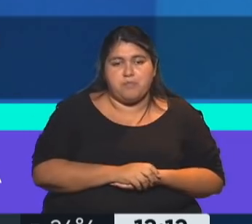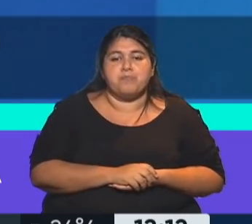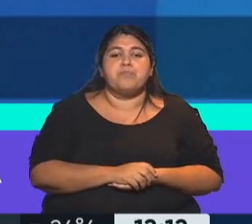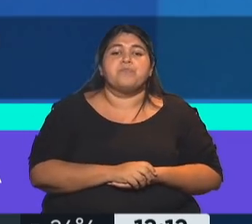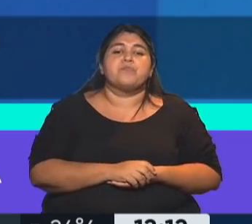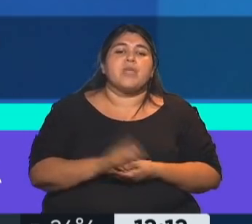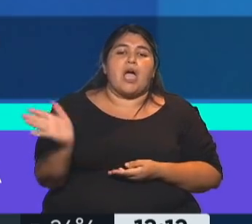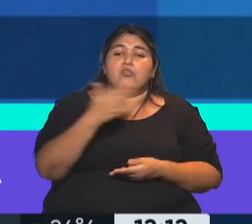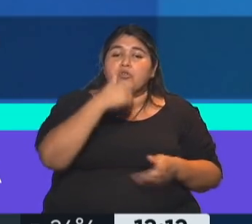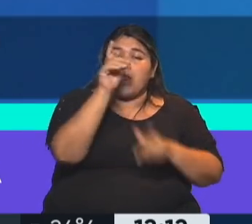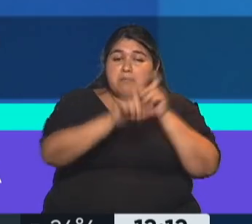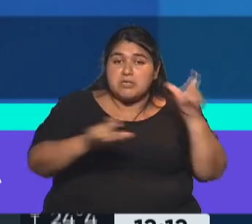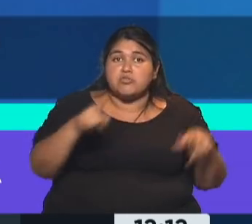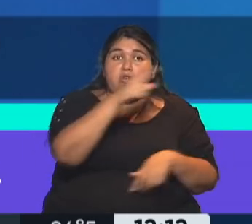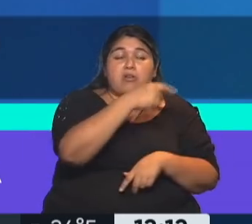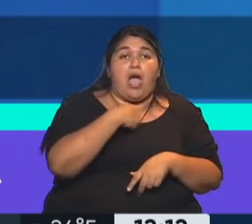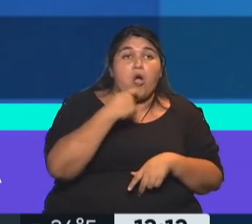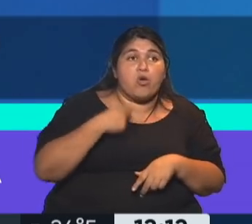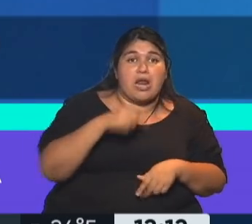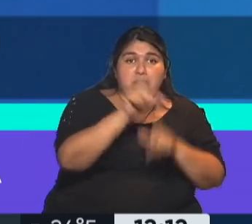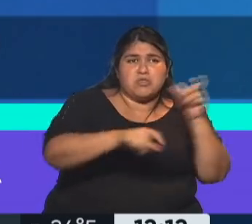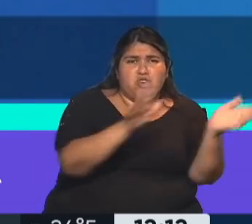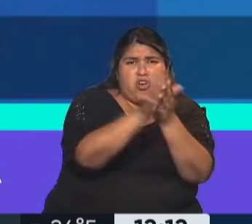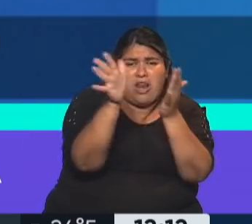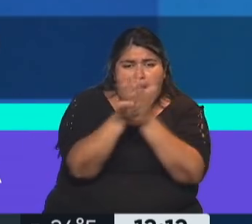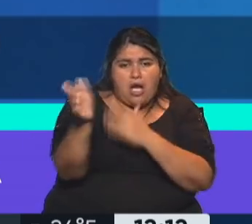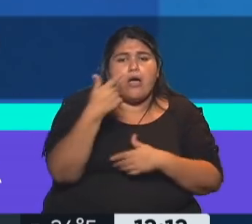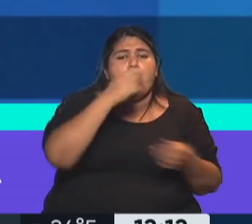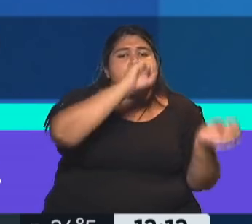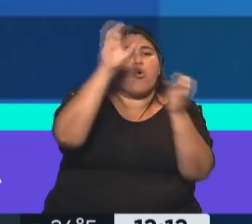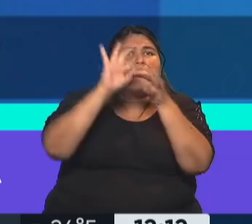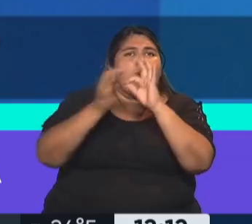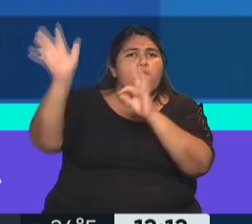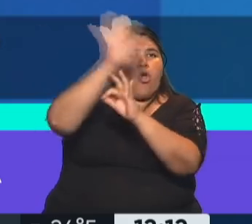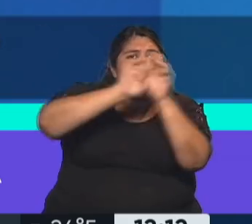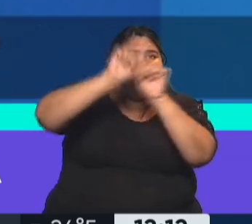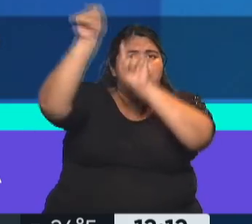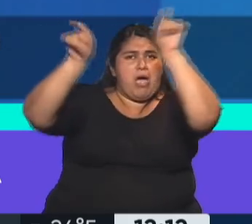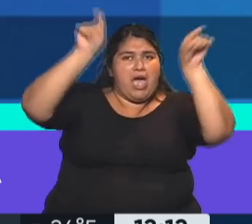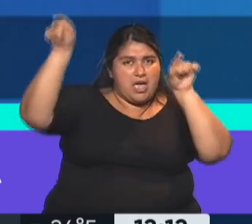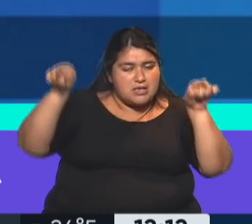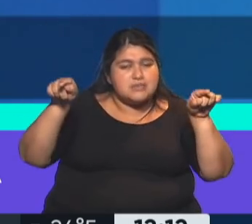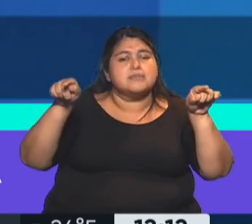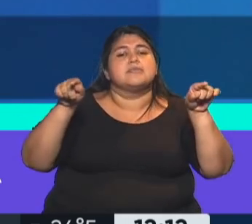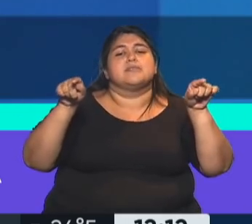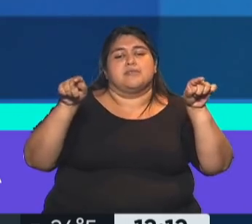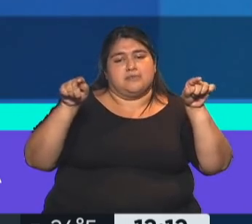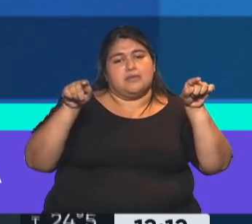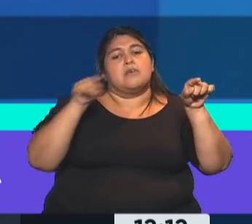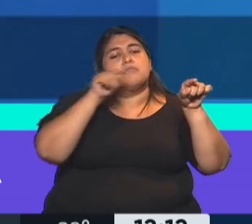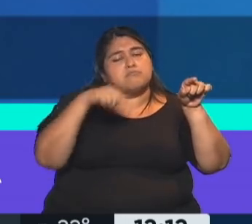pour toutes celles et ceux qui fuiraient le sol ukrainien et se retrouveraient sur le sol de l'Union européenne,